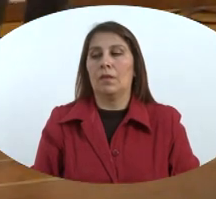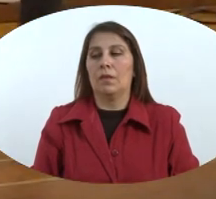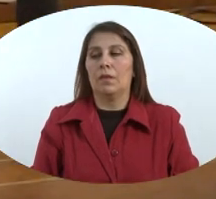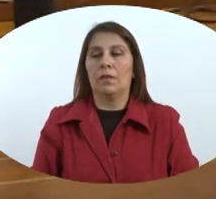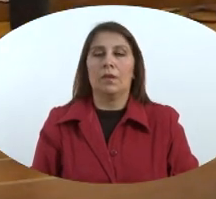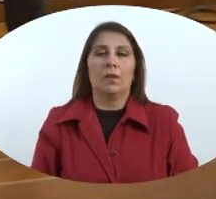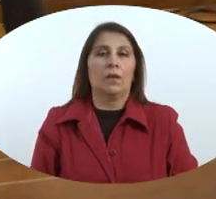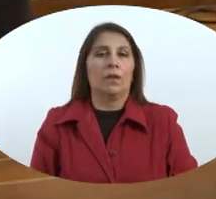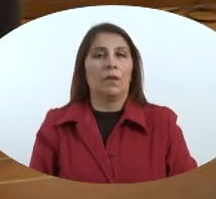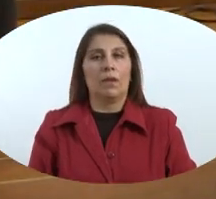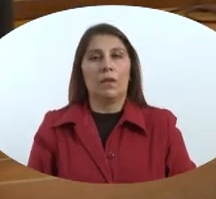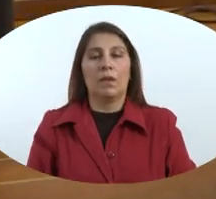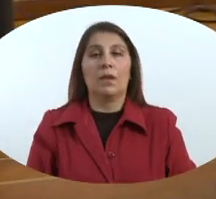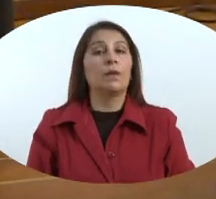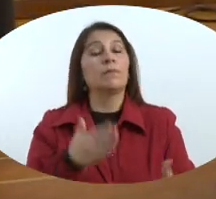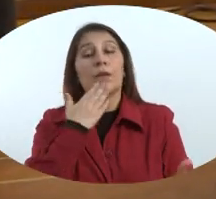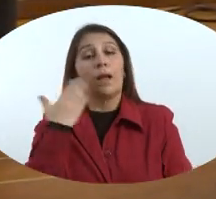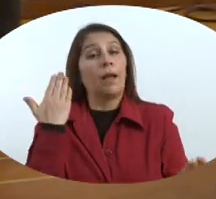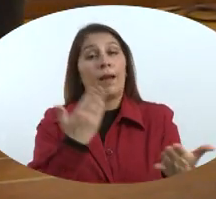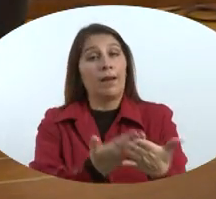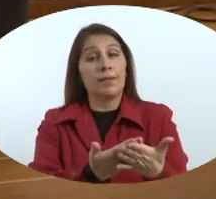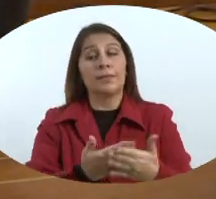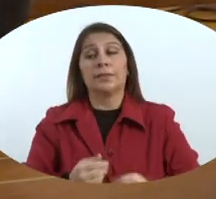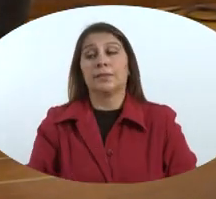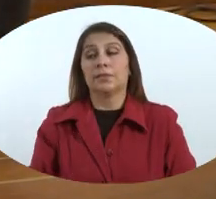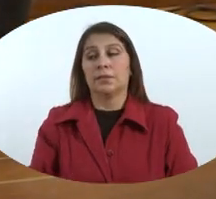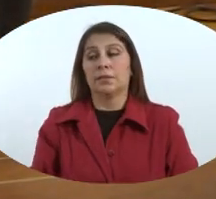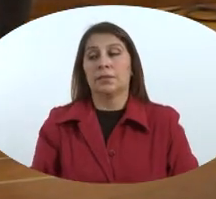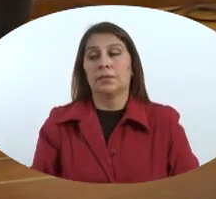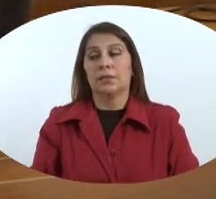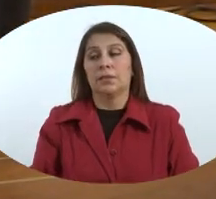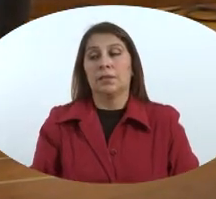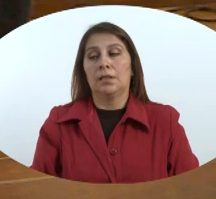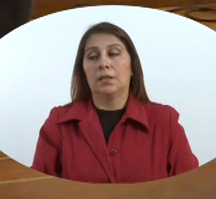gracias no funciona